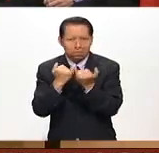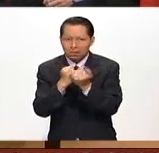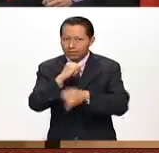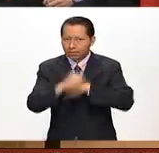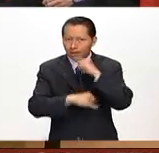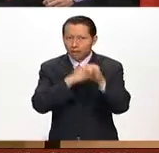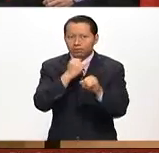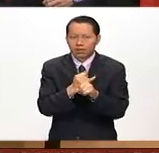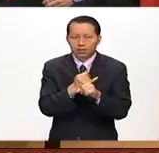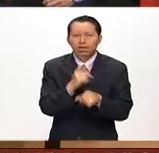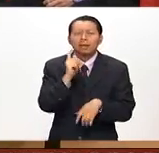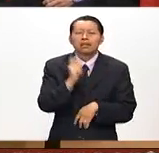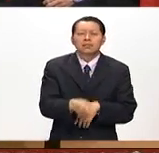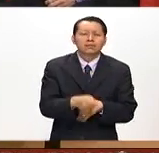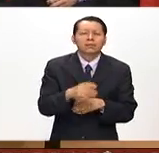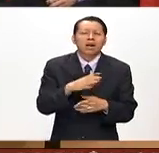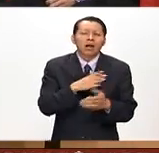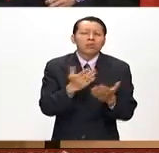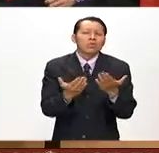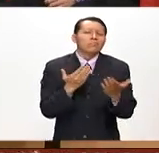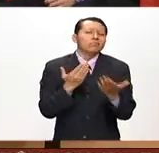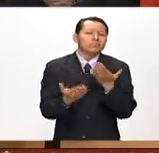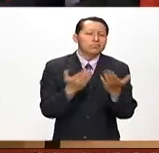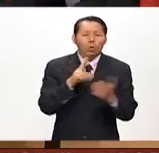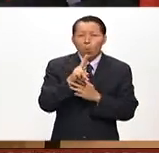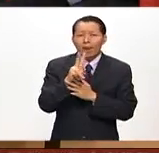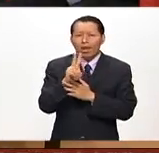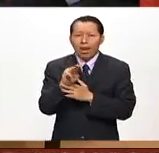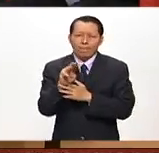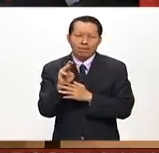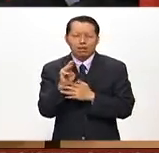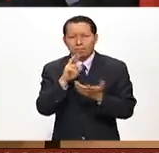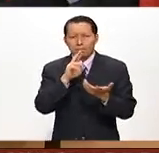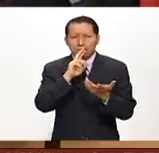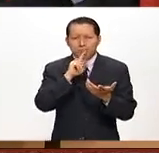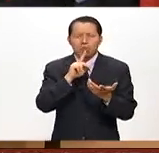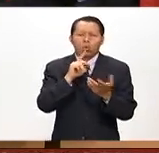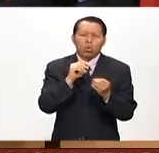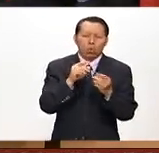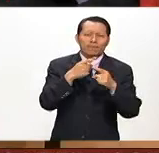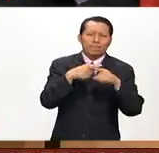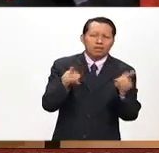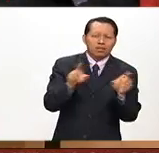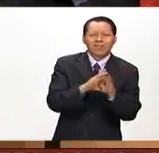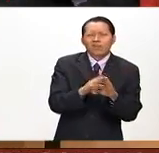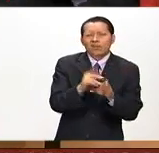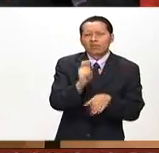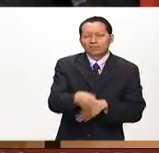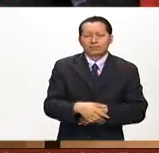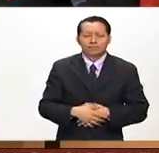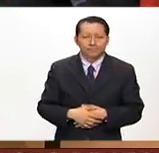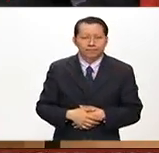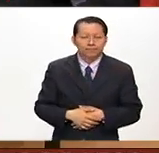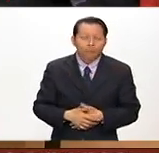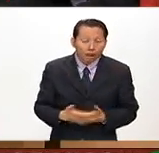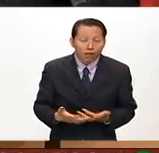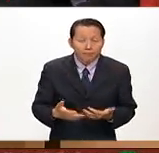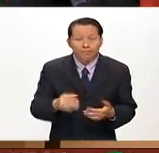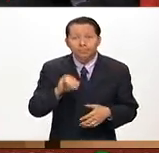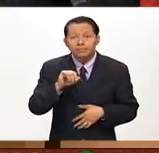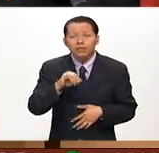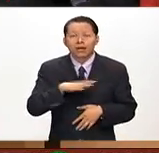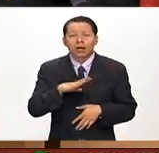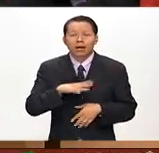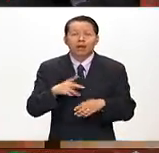¿Cuáles son las ventajas comparativas? ¿Qué es lo que a ustedes los hace distintos respecto a otras universidades? Sí, mira, de hecho, lo que nos